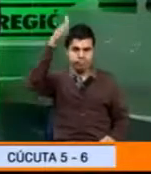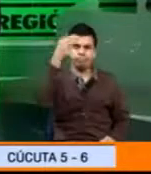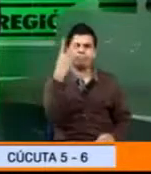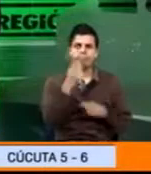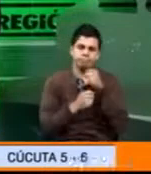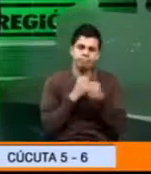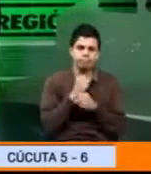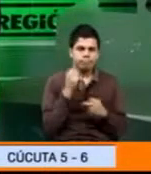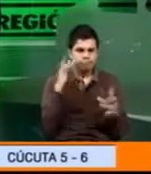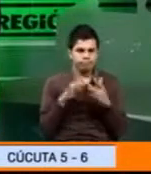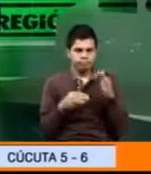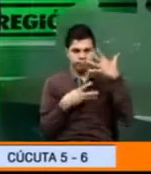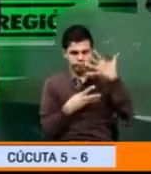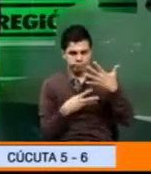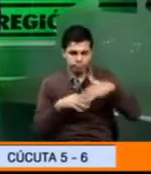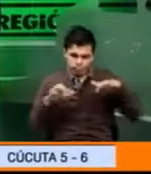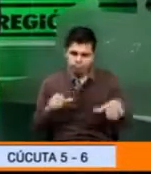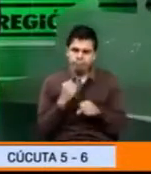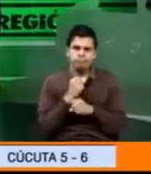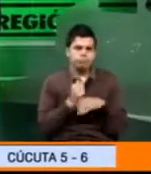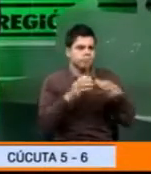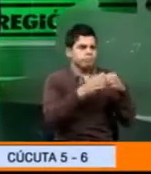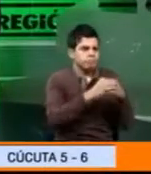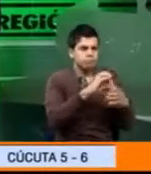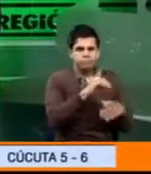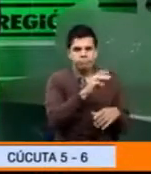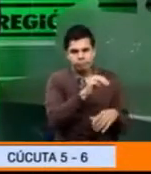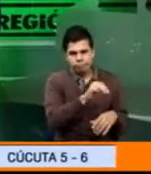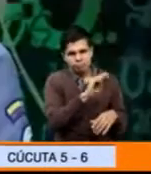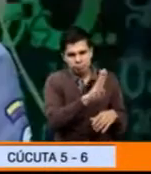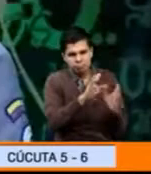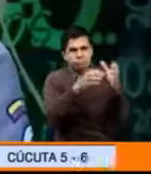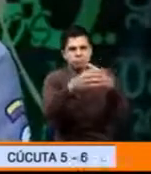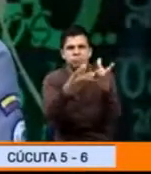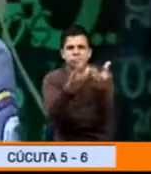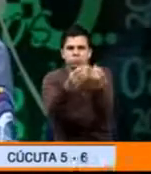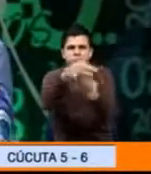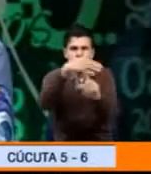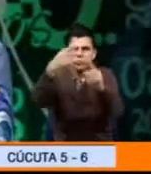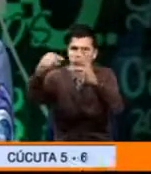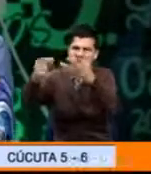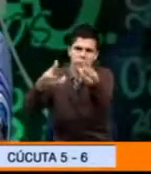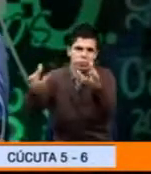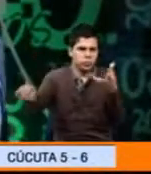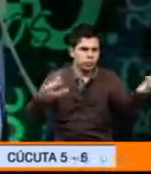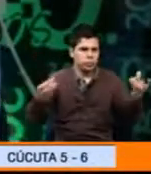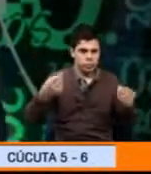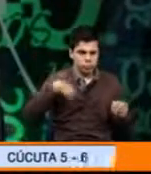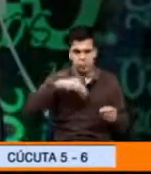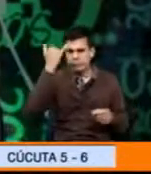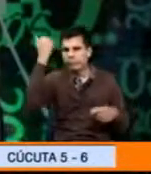los 8 parques y poder trabajar con las corporaciones autónomas, con los alcaldes y las gobernaciones para que definamos estrategias que